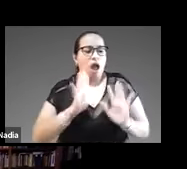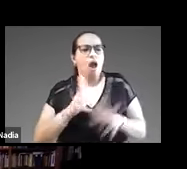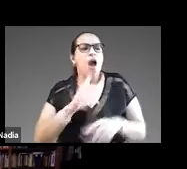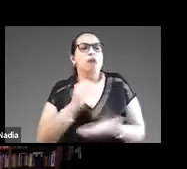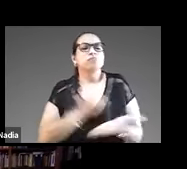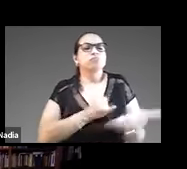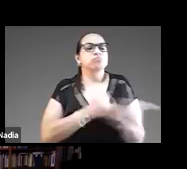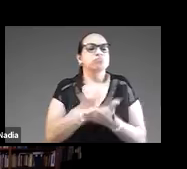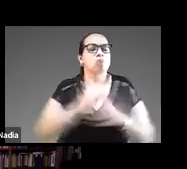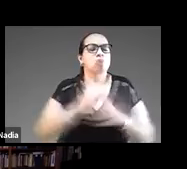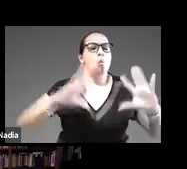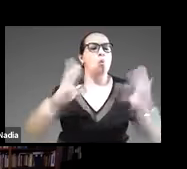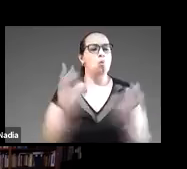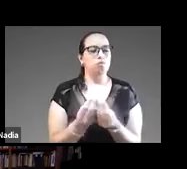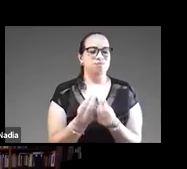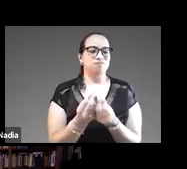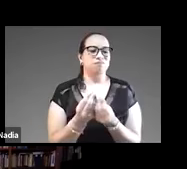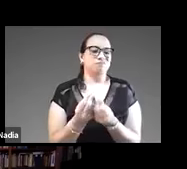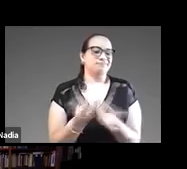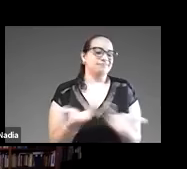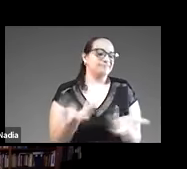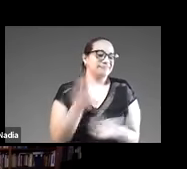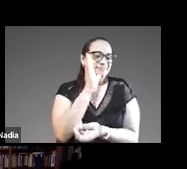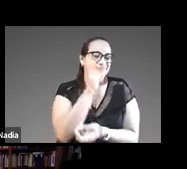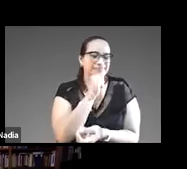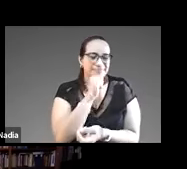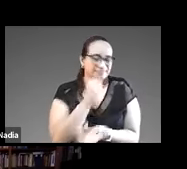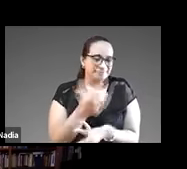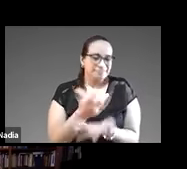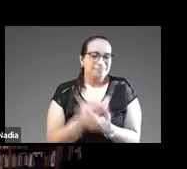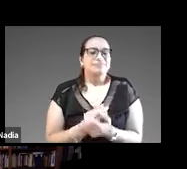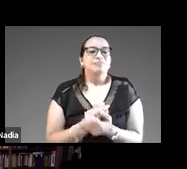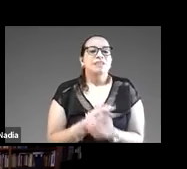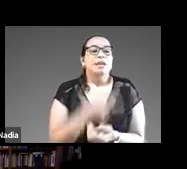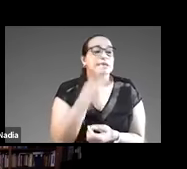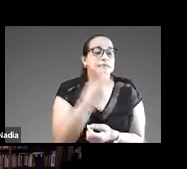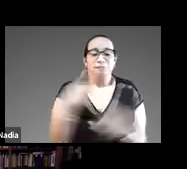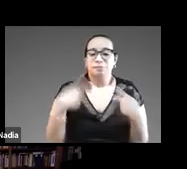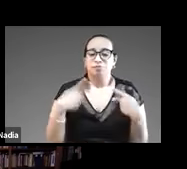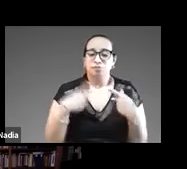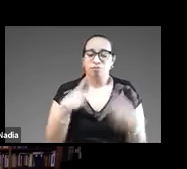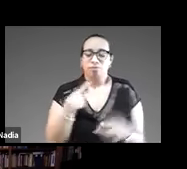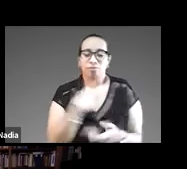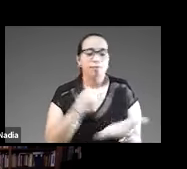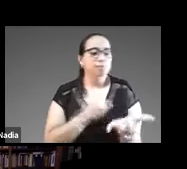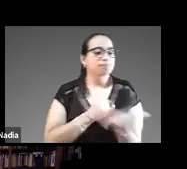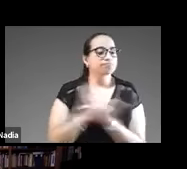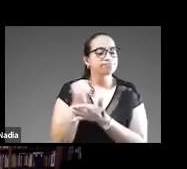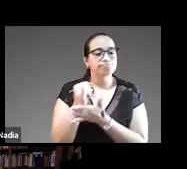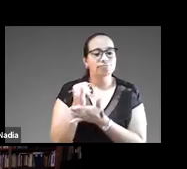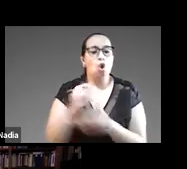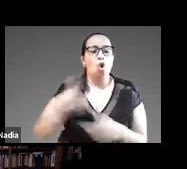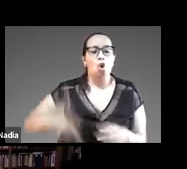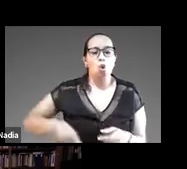decidiendo juntos, ¿sí? O sea, no. La gente decide, el gobierno